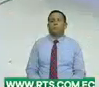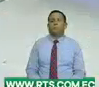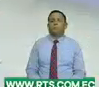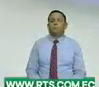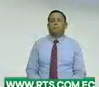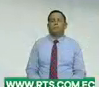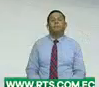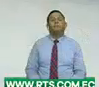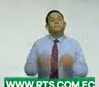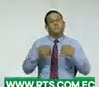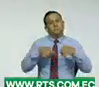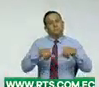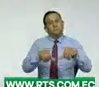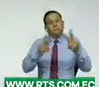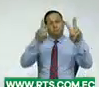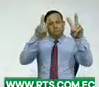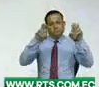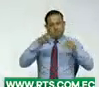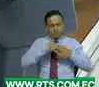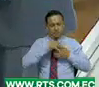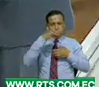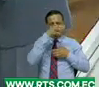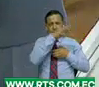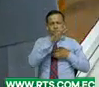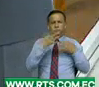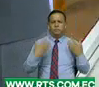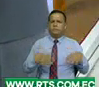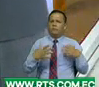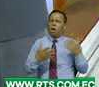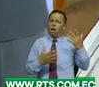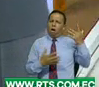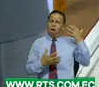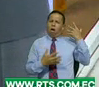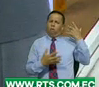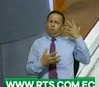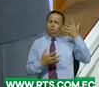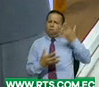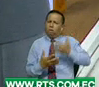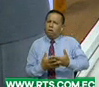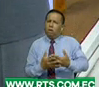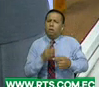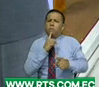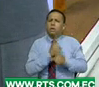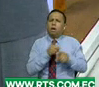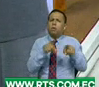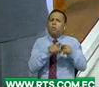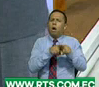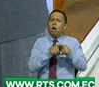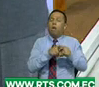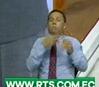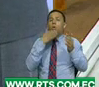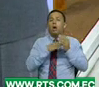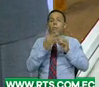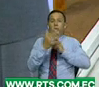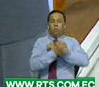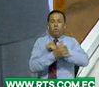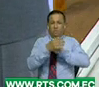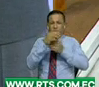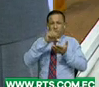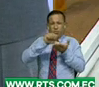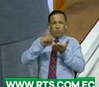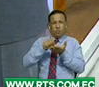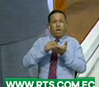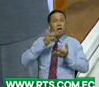y continuamos con el tema de la pandemia y como en los peores momentos el hospital general de puyol único centro de salud público que